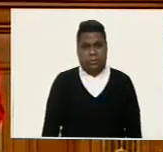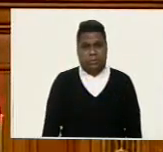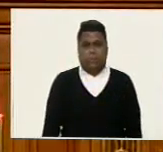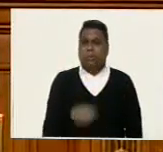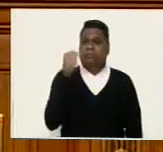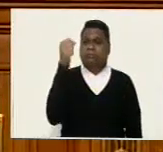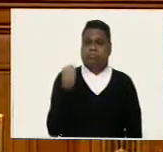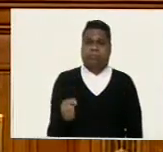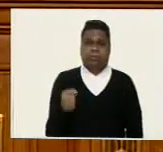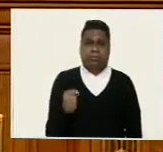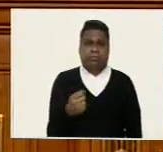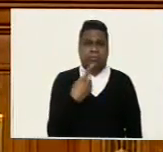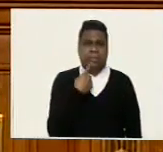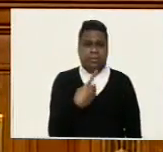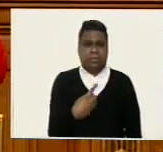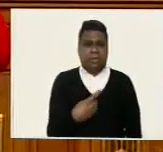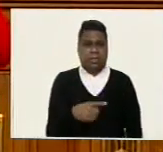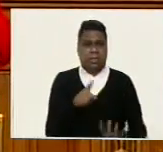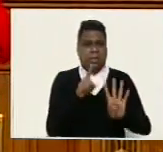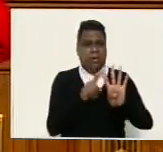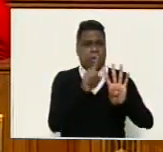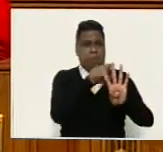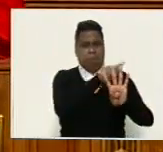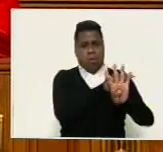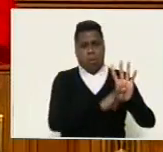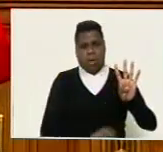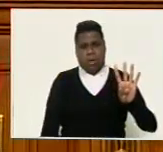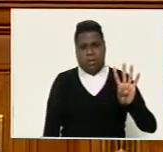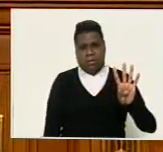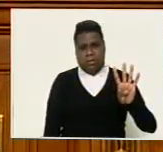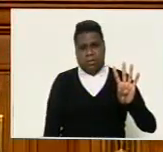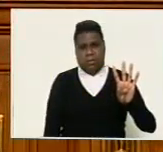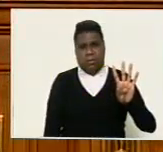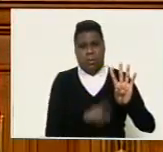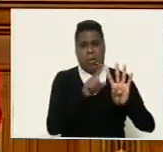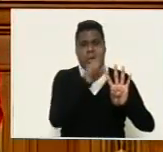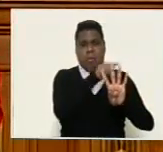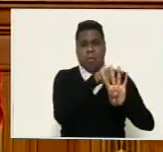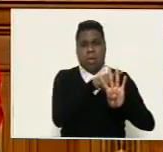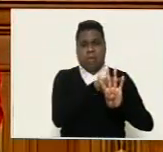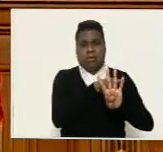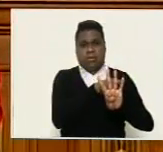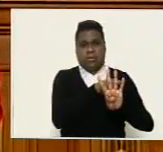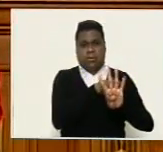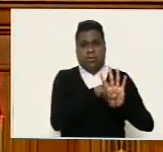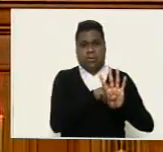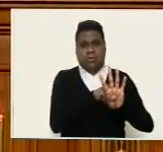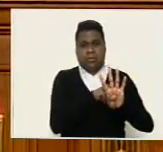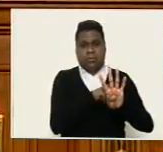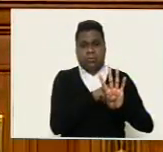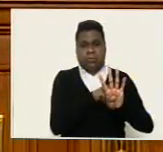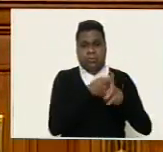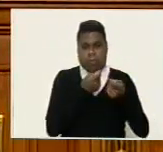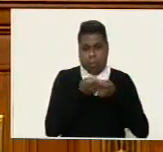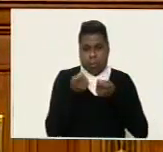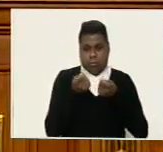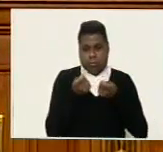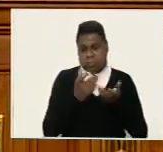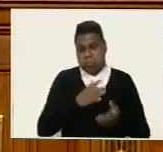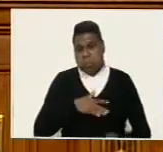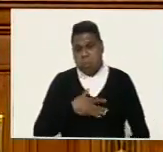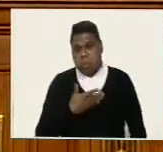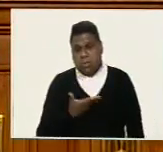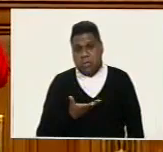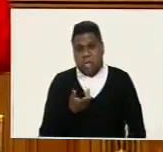decía que con cuatro medios o con cuatro herramientas comunicacionales él era capaz